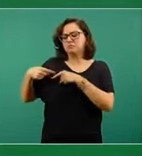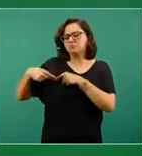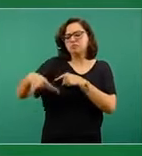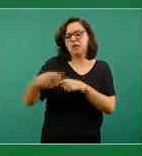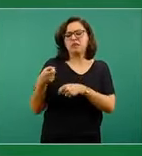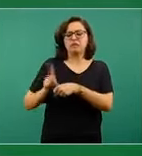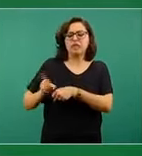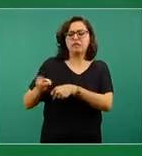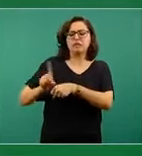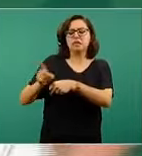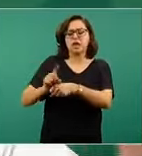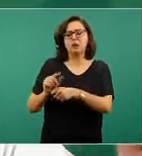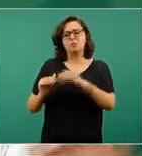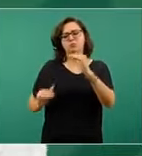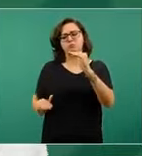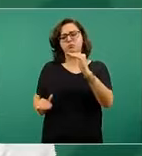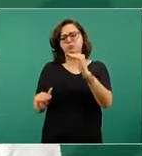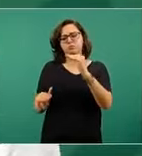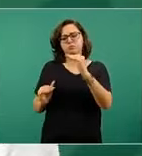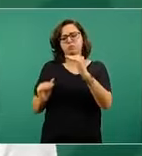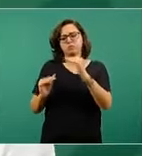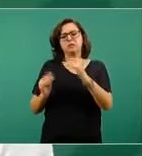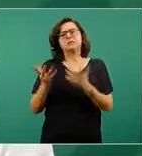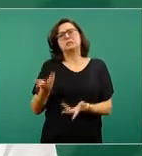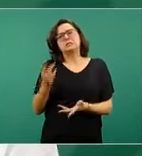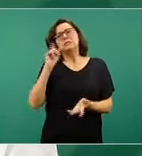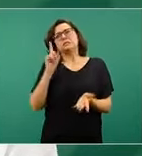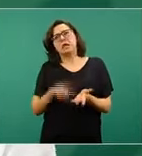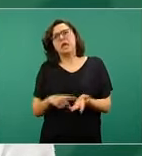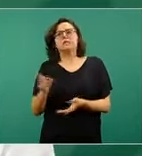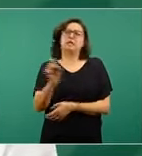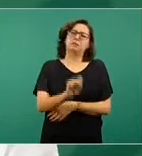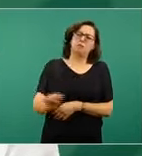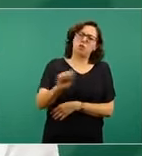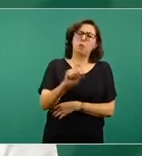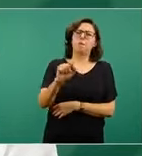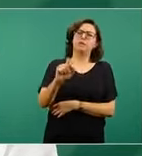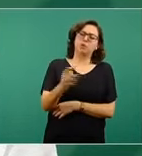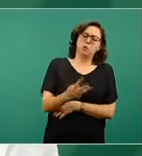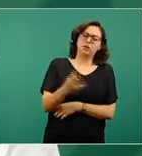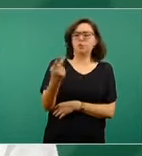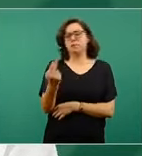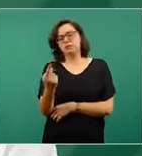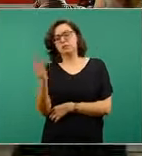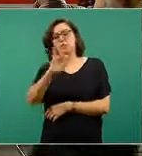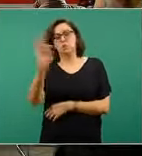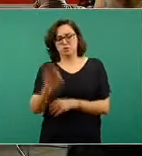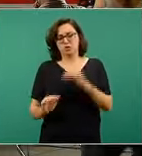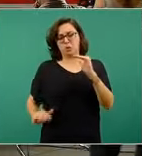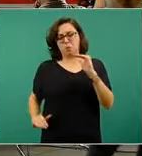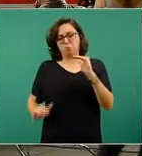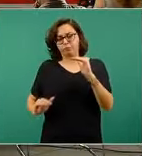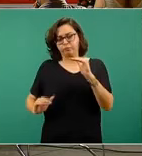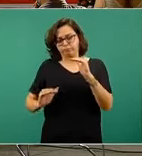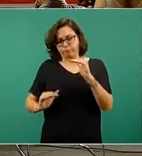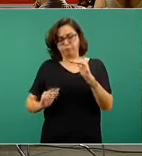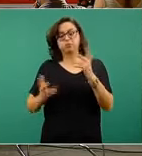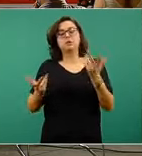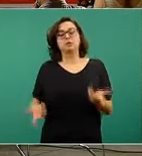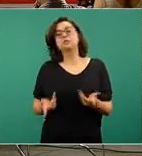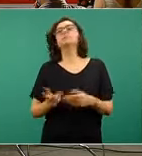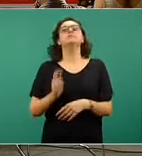a lo largo de la semana, seguramente acabaremos el sábado con un 24, un 25%, más o menos por esa cifra de reducción.